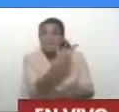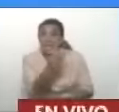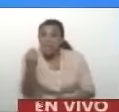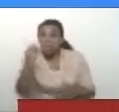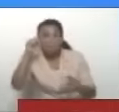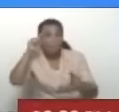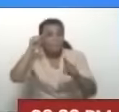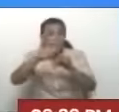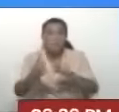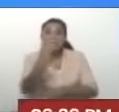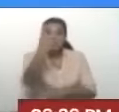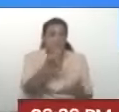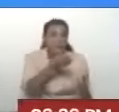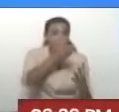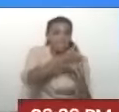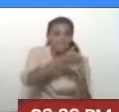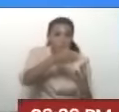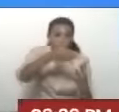meta.